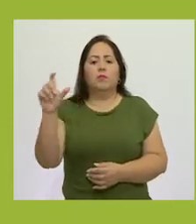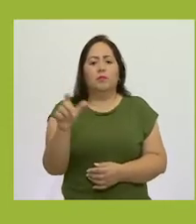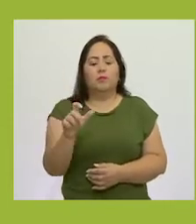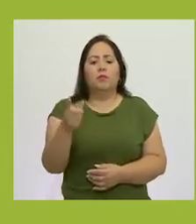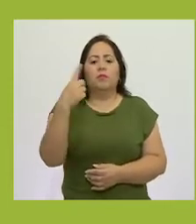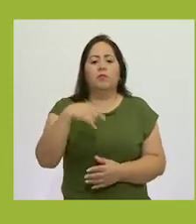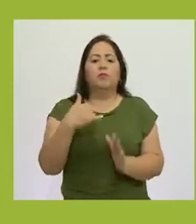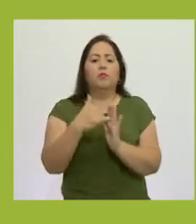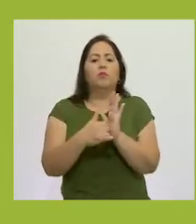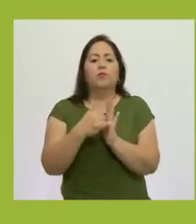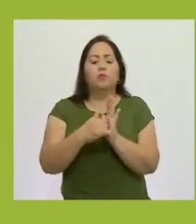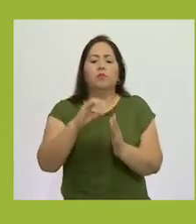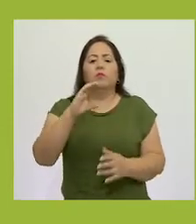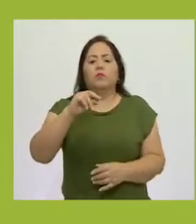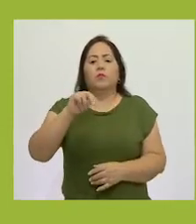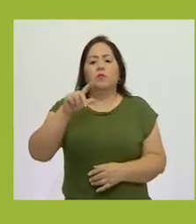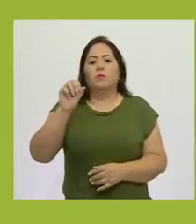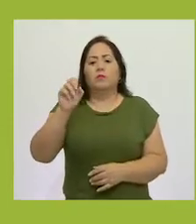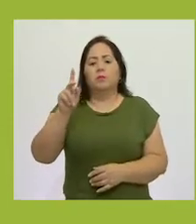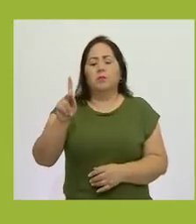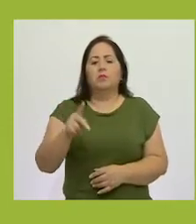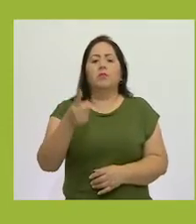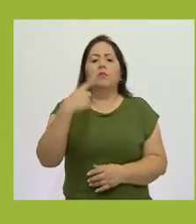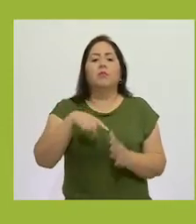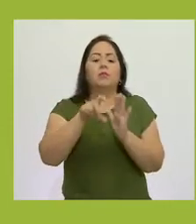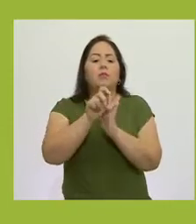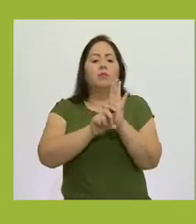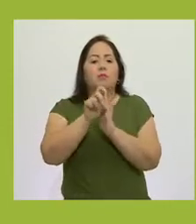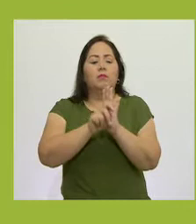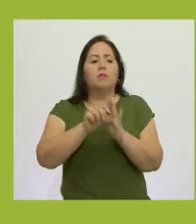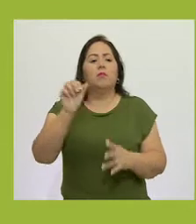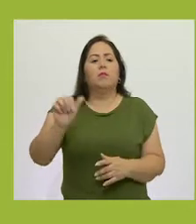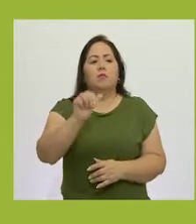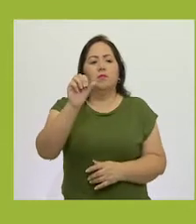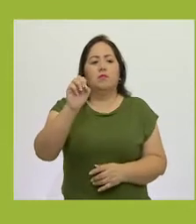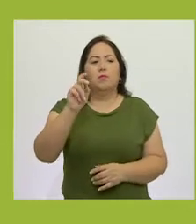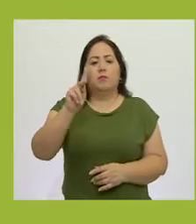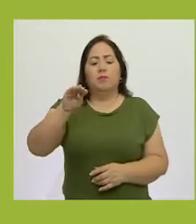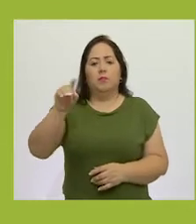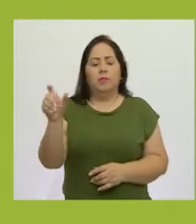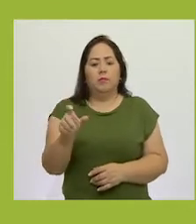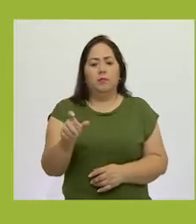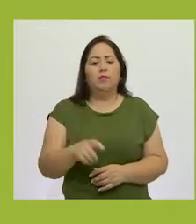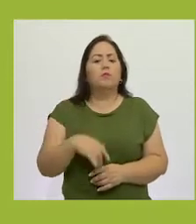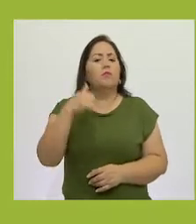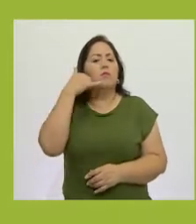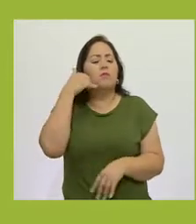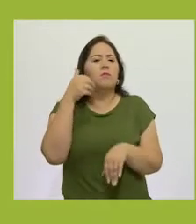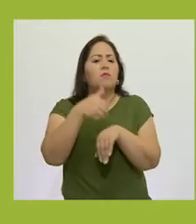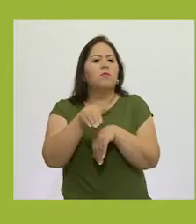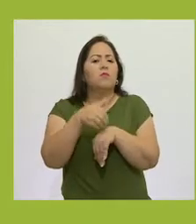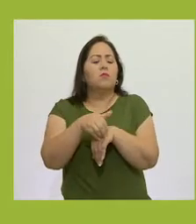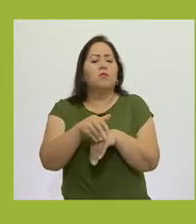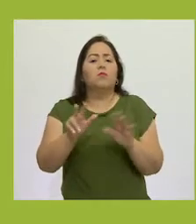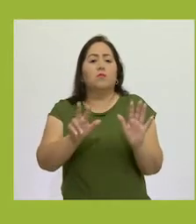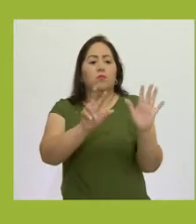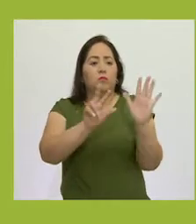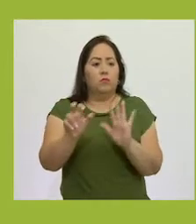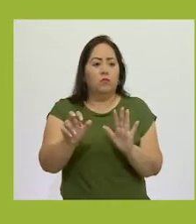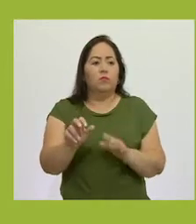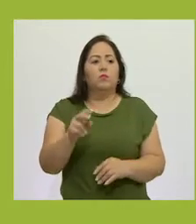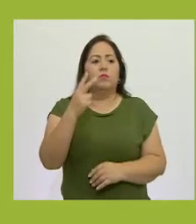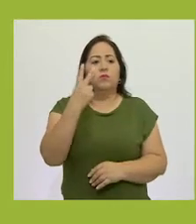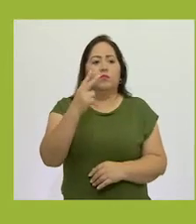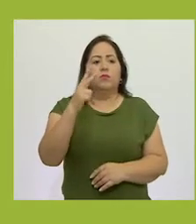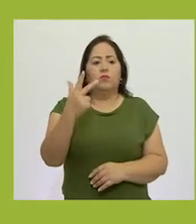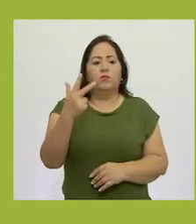@sep-mx. YouTube canal SEP. Instagram @sepmx. Teléfonos Educatel